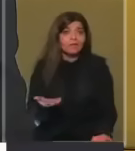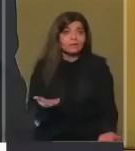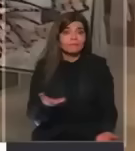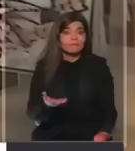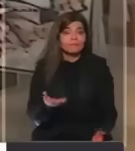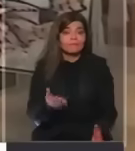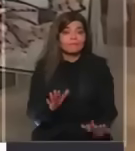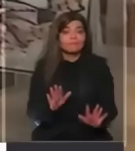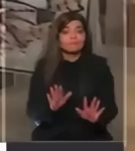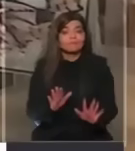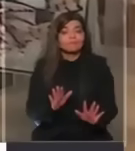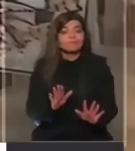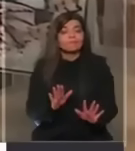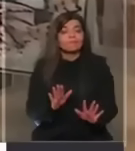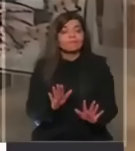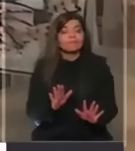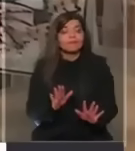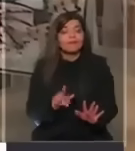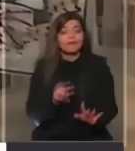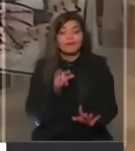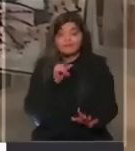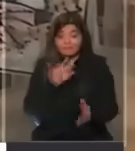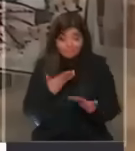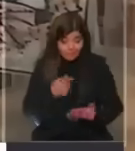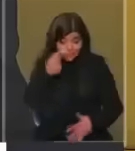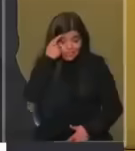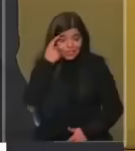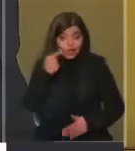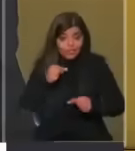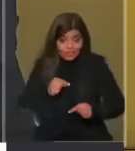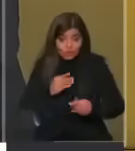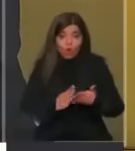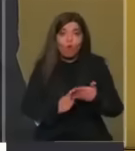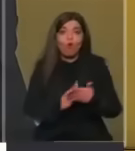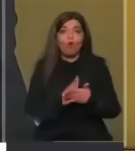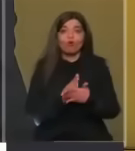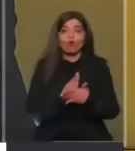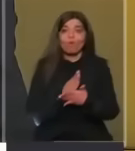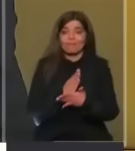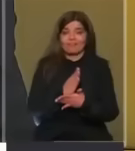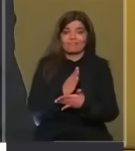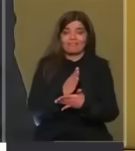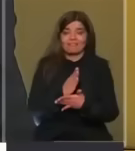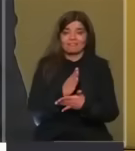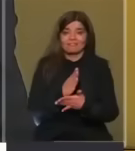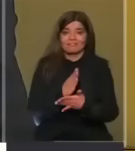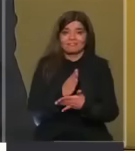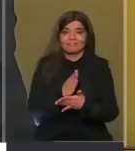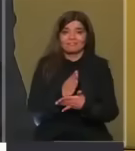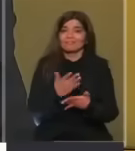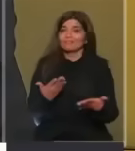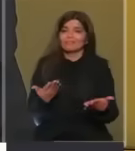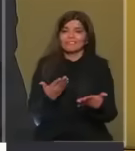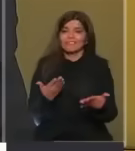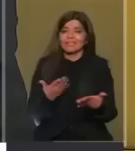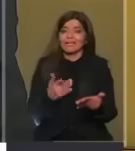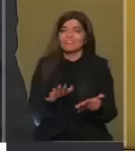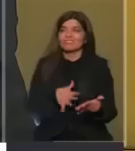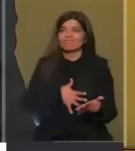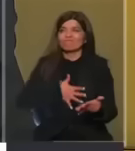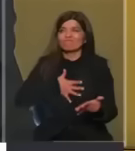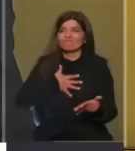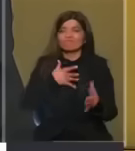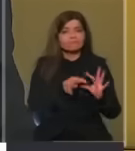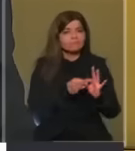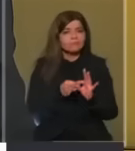comienzo. ¿Por qué? Porque creo que esto... No sé, esto le da sentido.